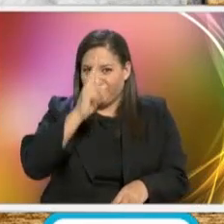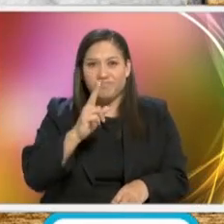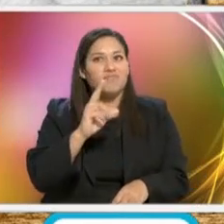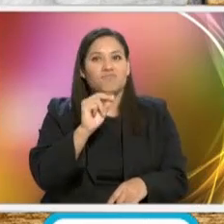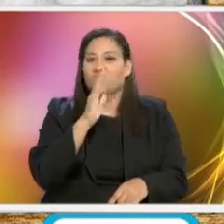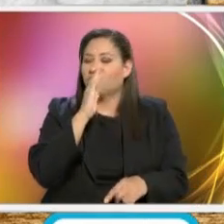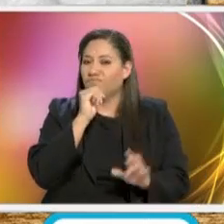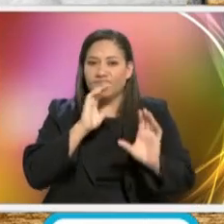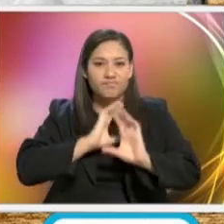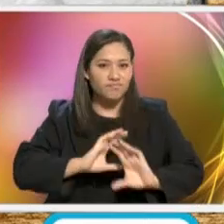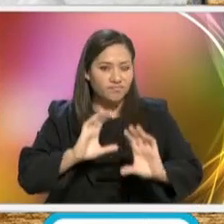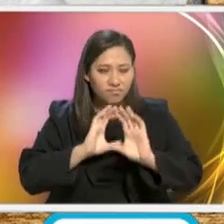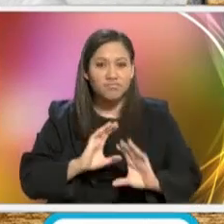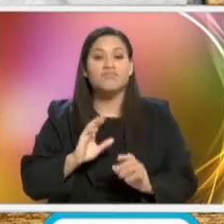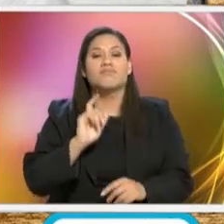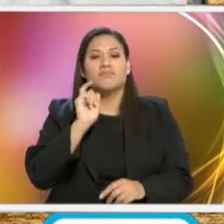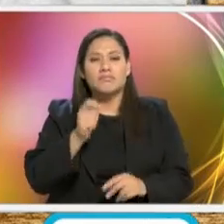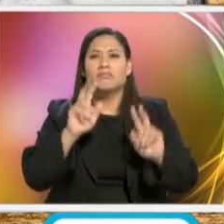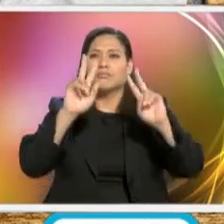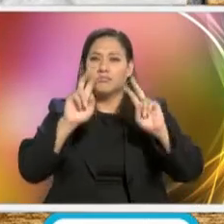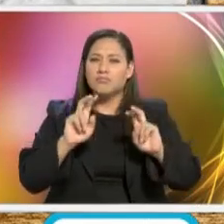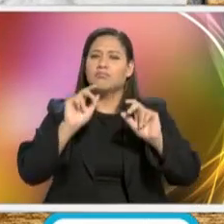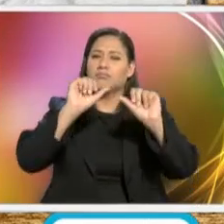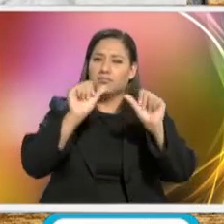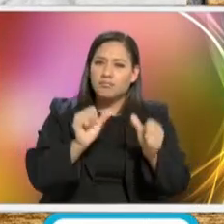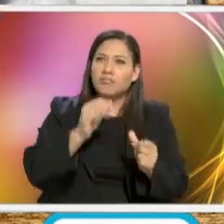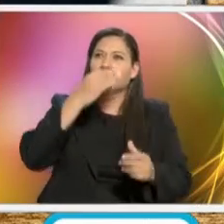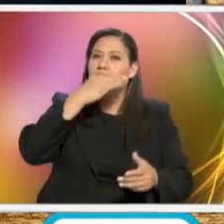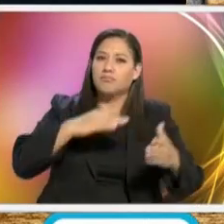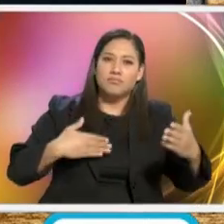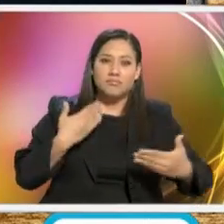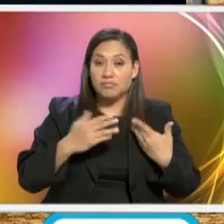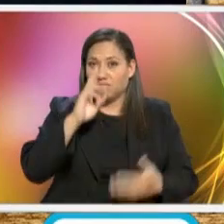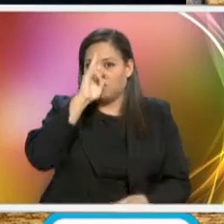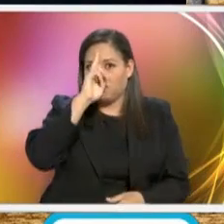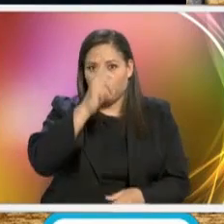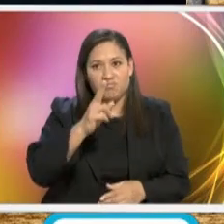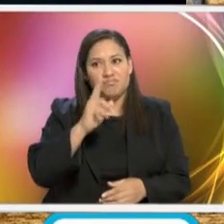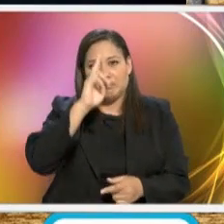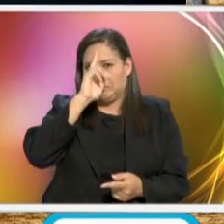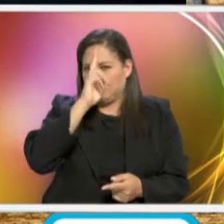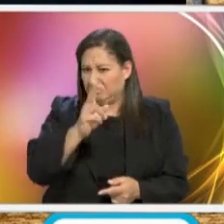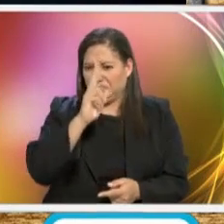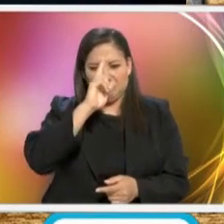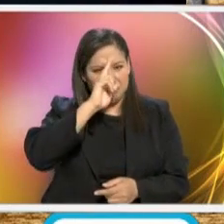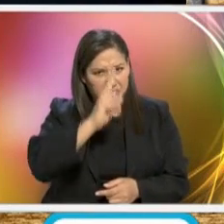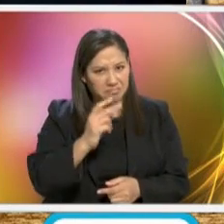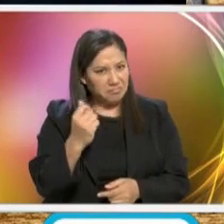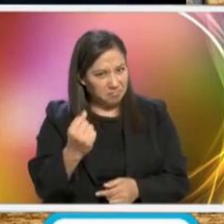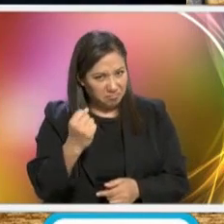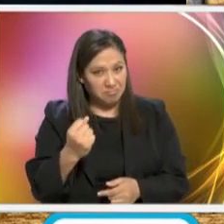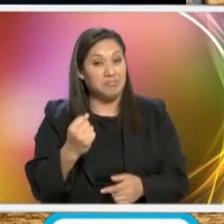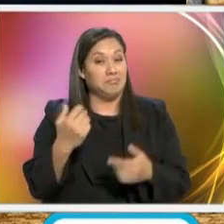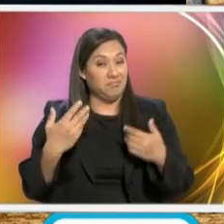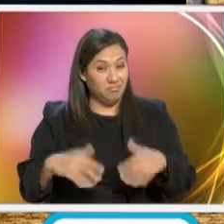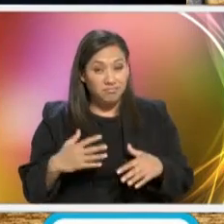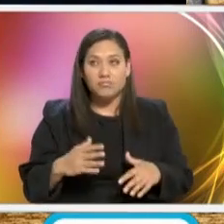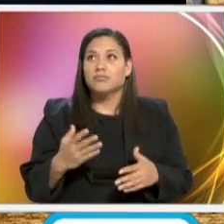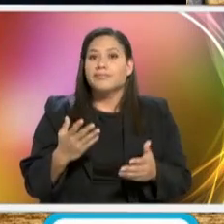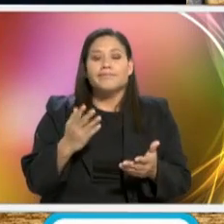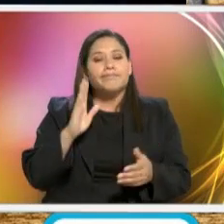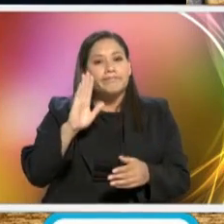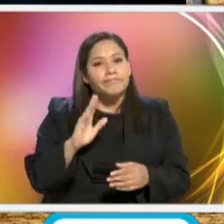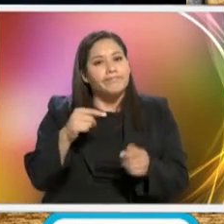La rock música y todo lo que fuera sí. expresión artística, Exacto, ¿no? fiesta. Y era represión, ¿no? Sí, total, Pues, absoluta. Estaban medio-